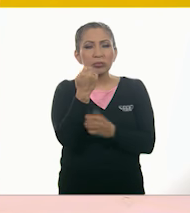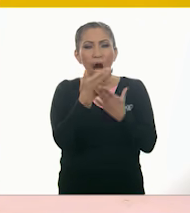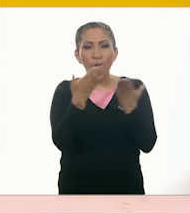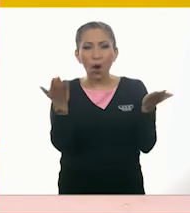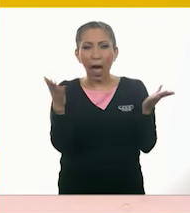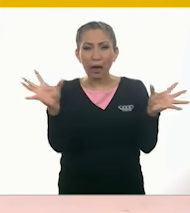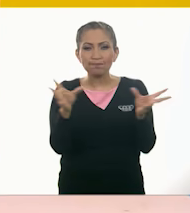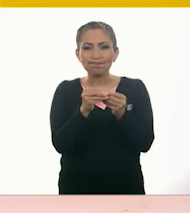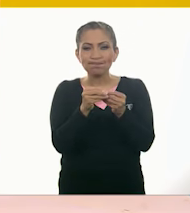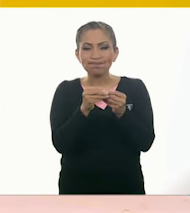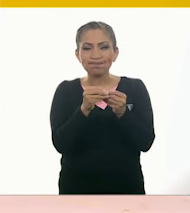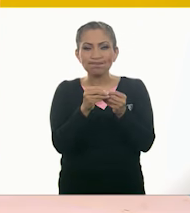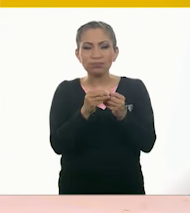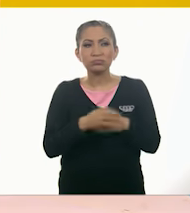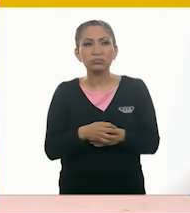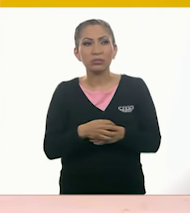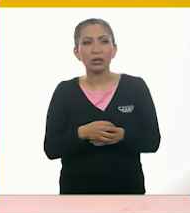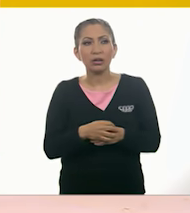ahora contamos.